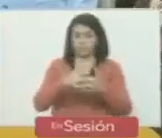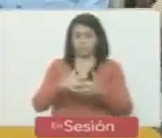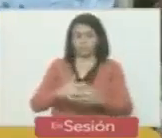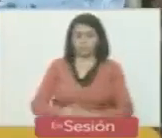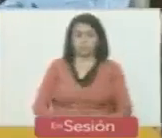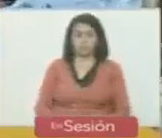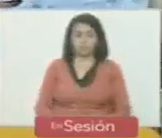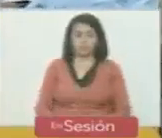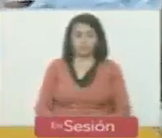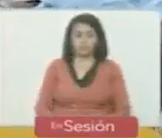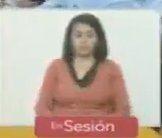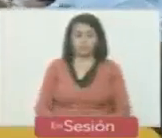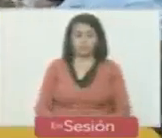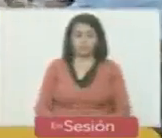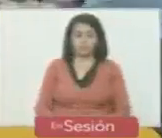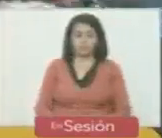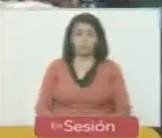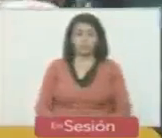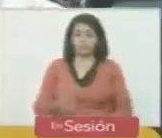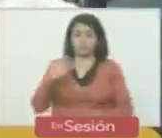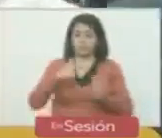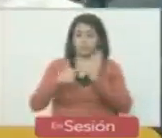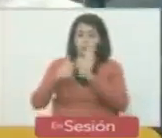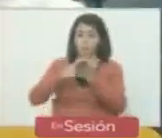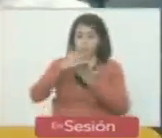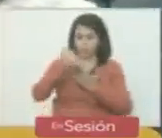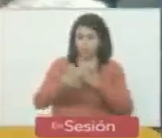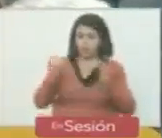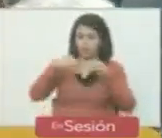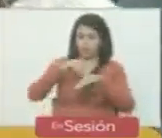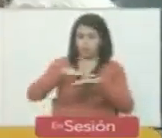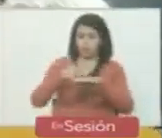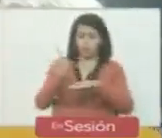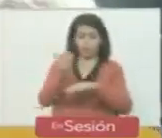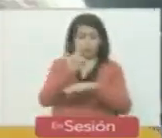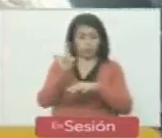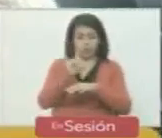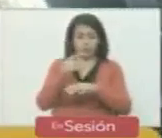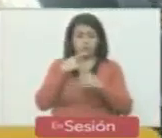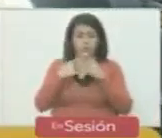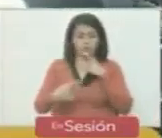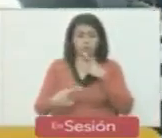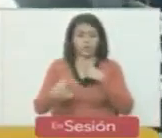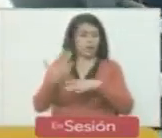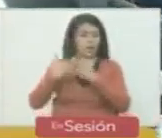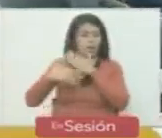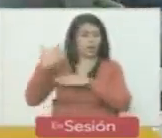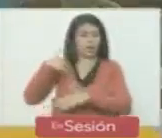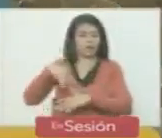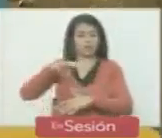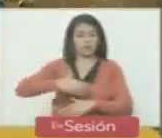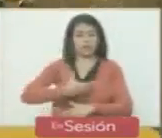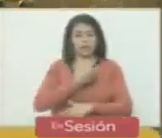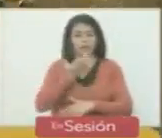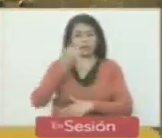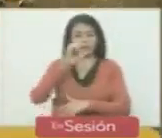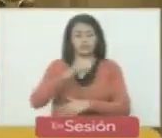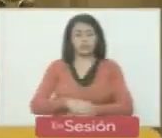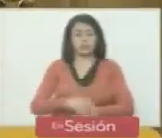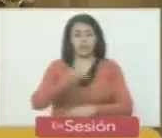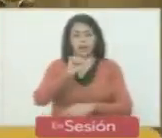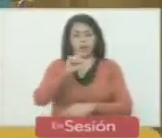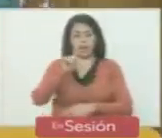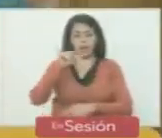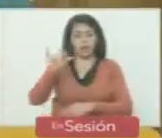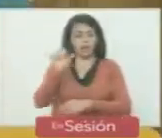Norteamérica. Que presenten un proyecto de acuerdo, porque no basta, como lo cantaba nuestro cantautor Ali